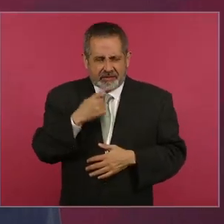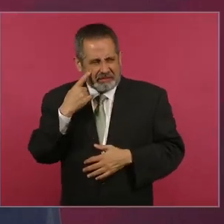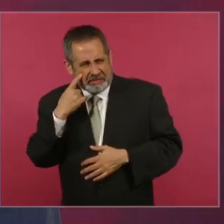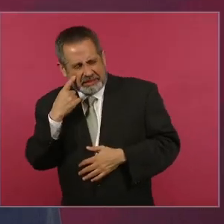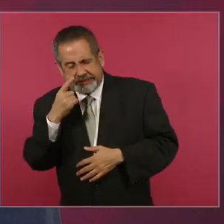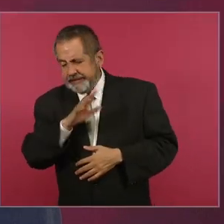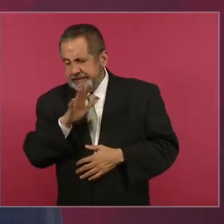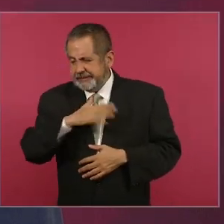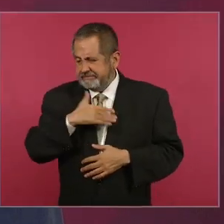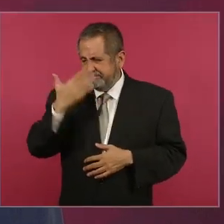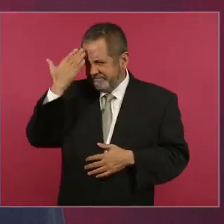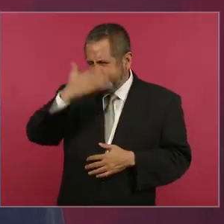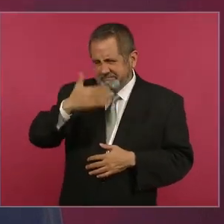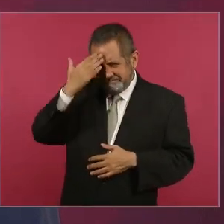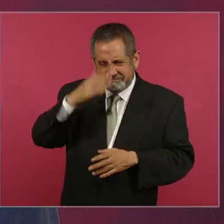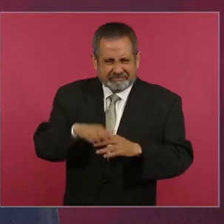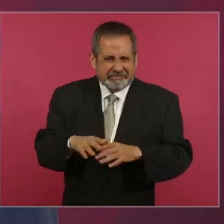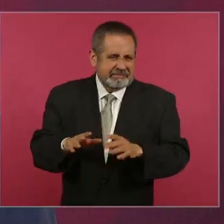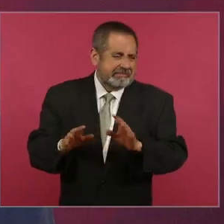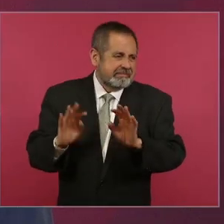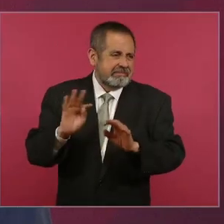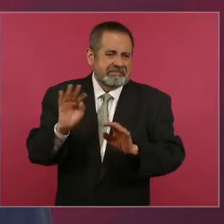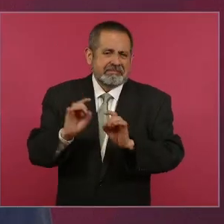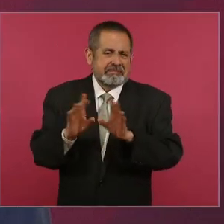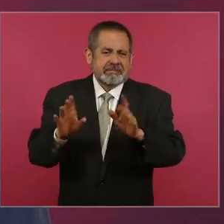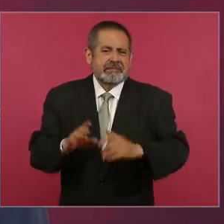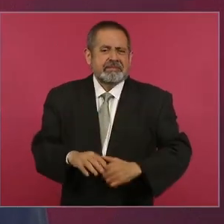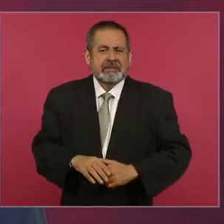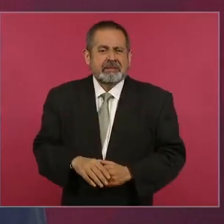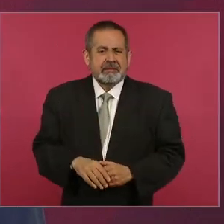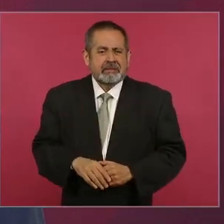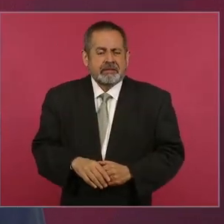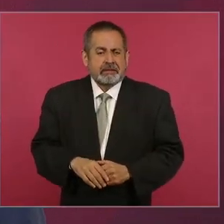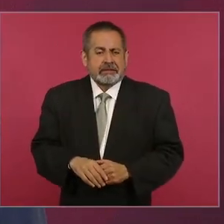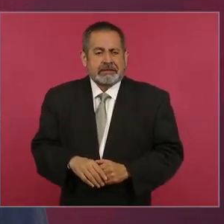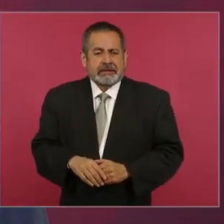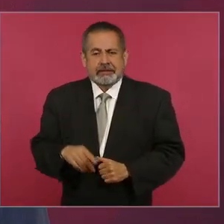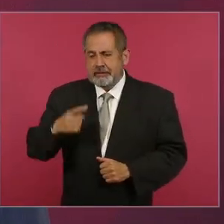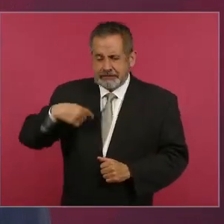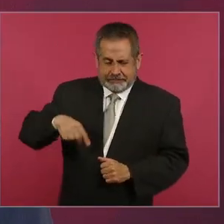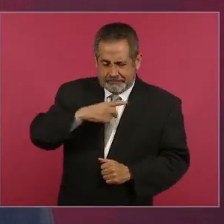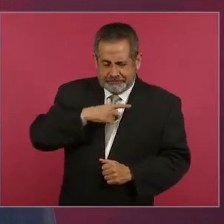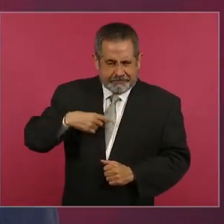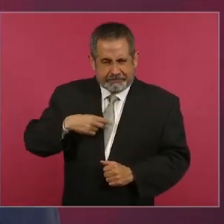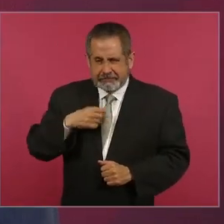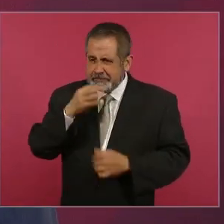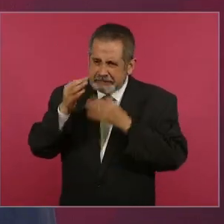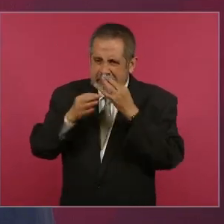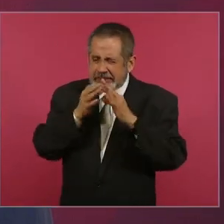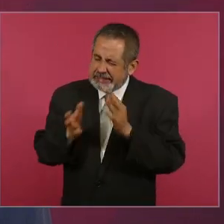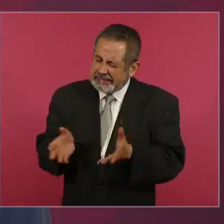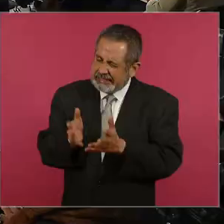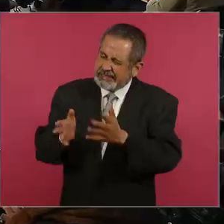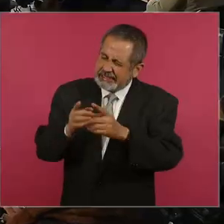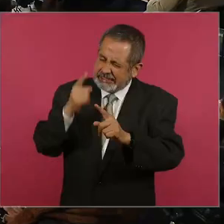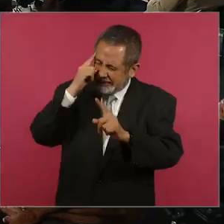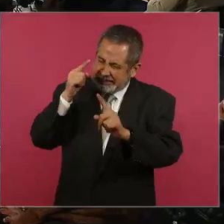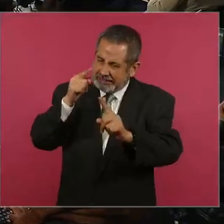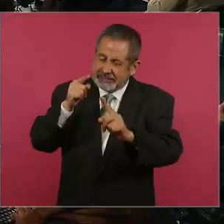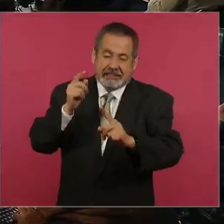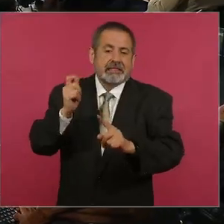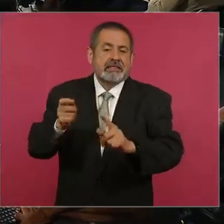consciente. Si acaso lo que tenemos que procurar